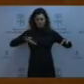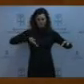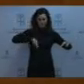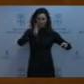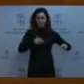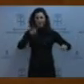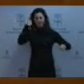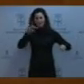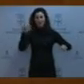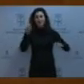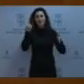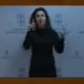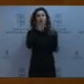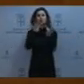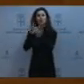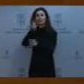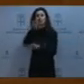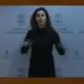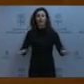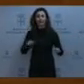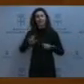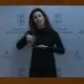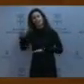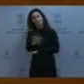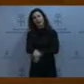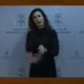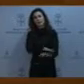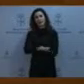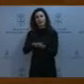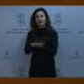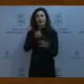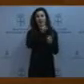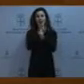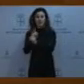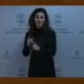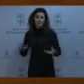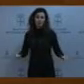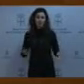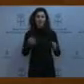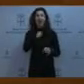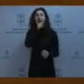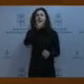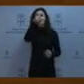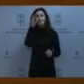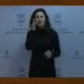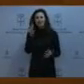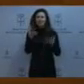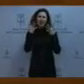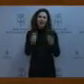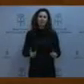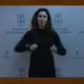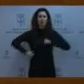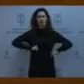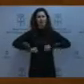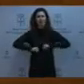hay que salir a la calle. ¿Sabe lo que me cuentan? Que muchos abuelos están corriendo las ciudades